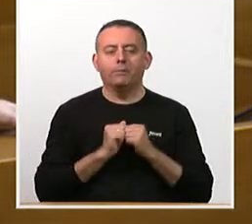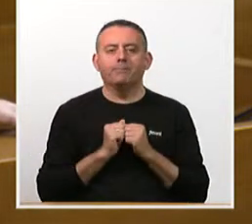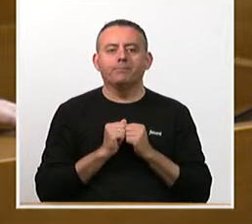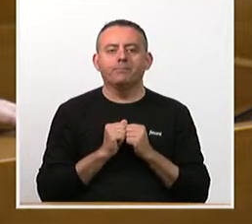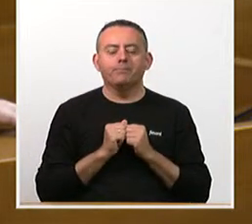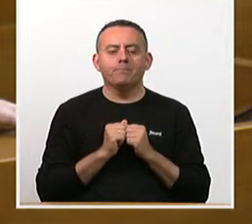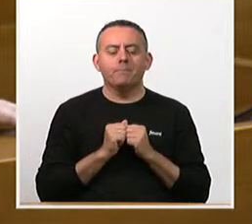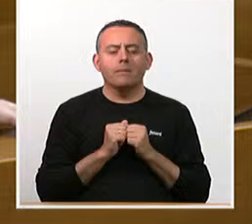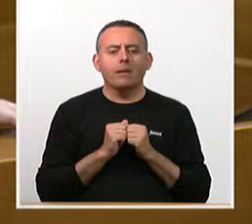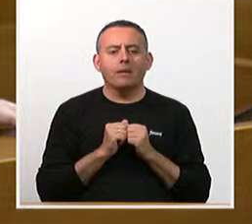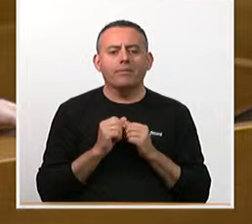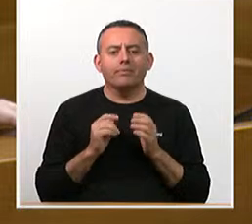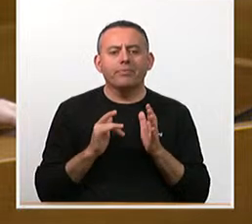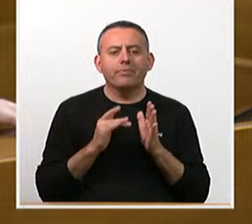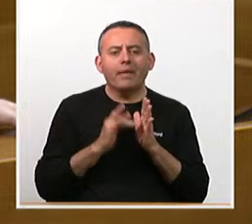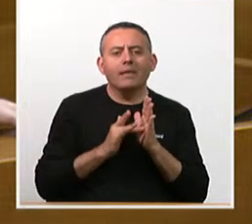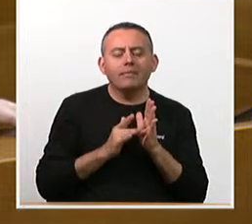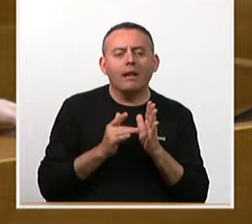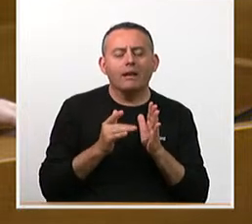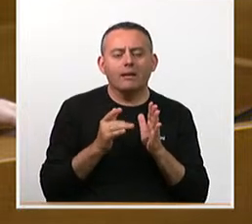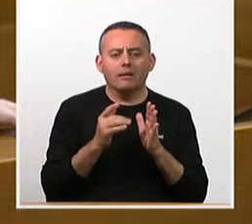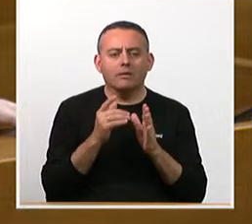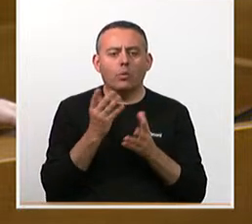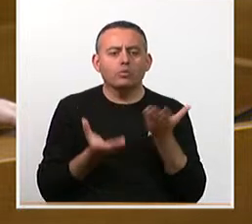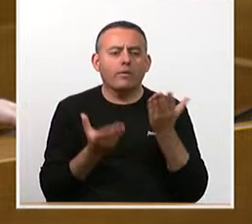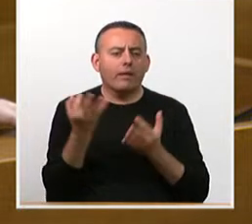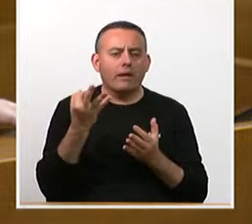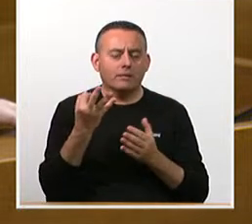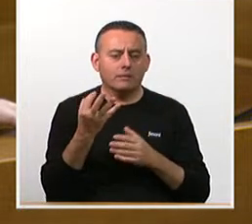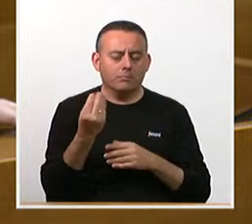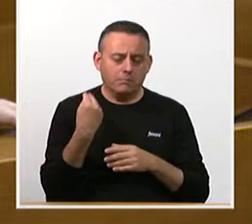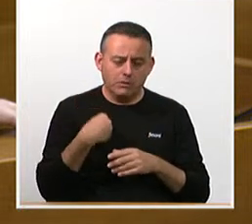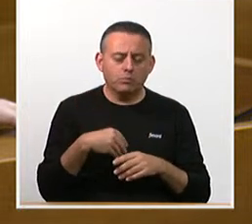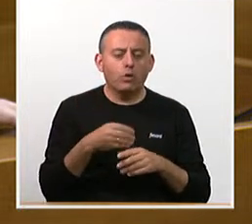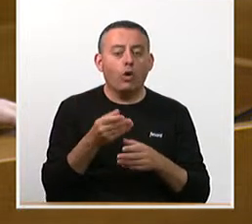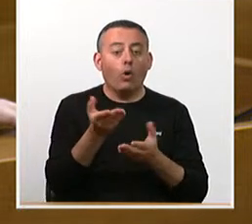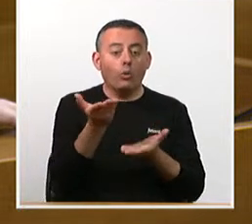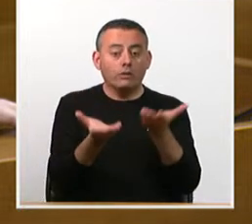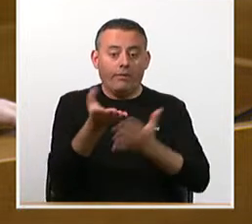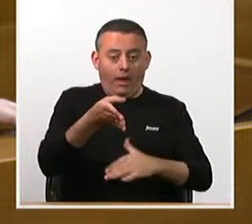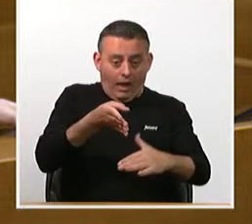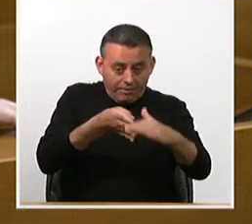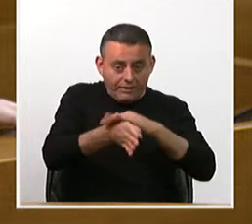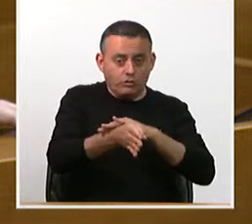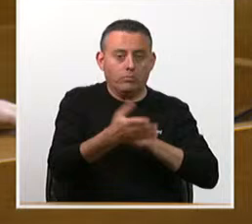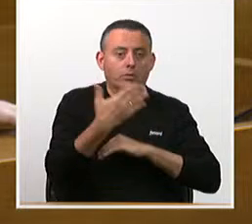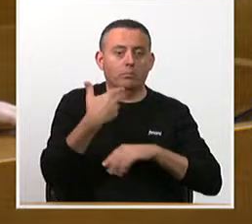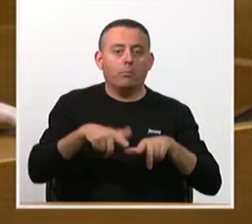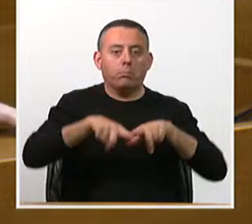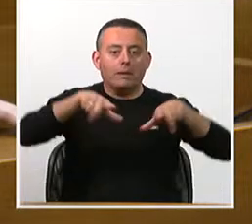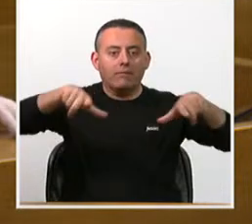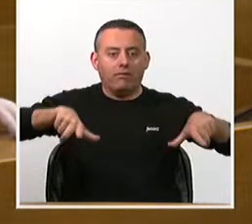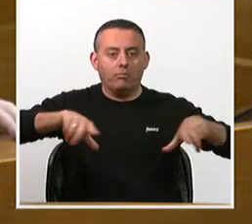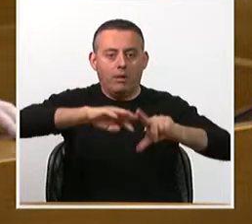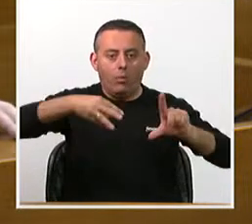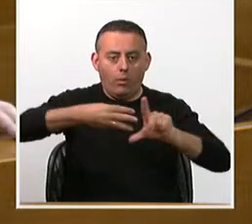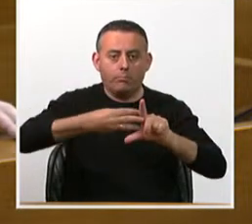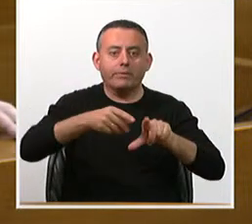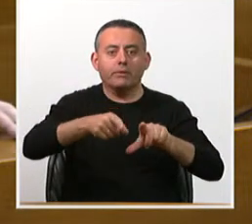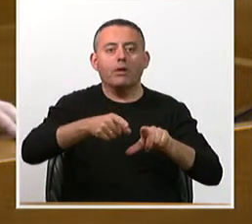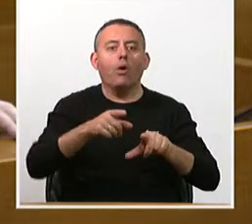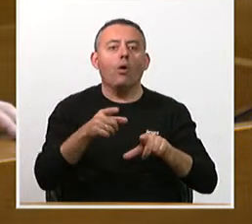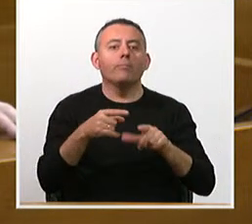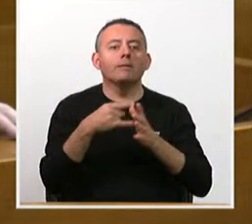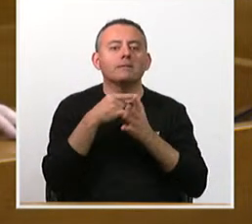la mejora en el acceso a la justicia la utilización de plataformas digitales y de sistemas en línea